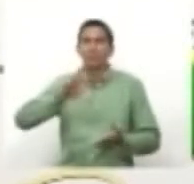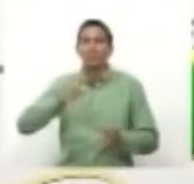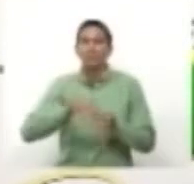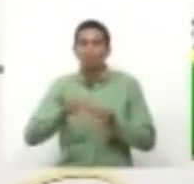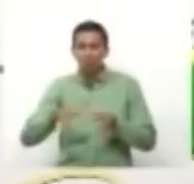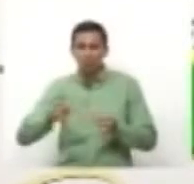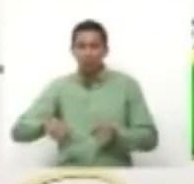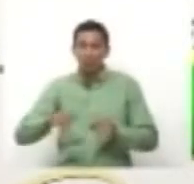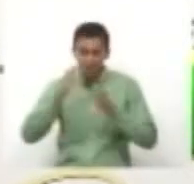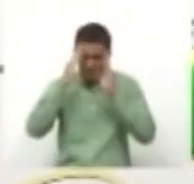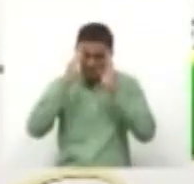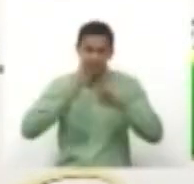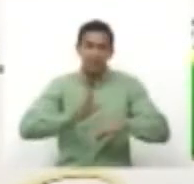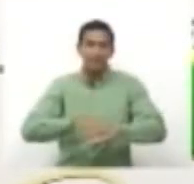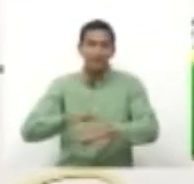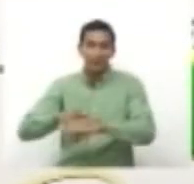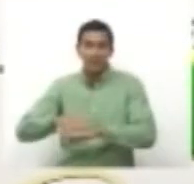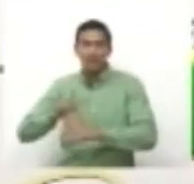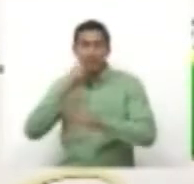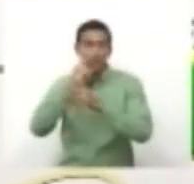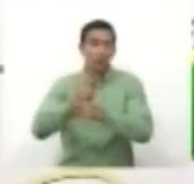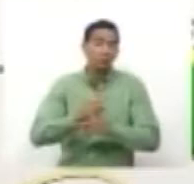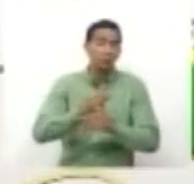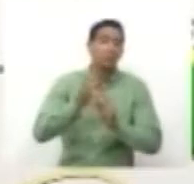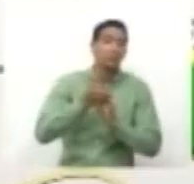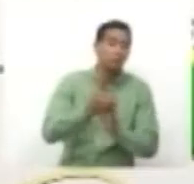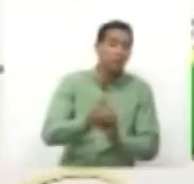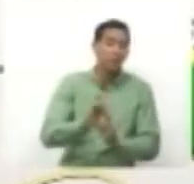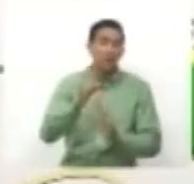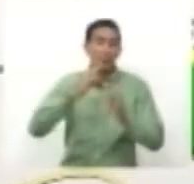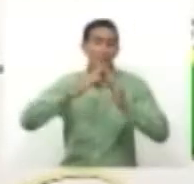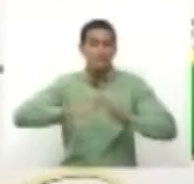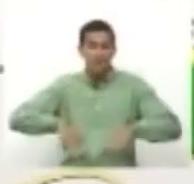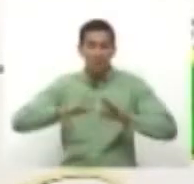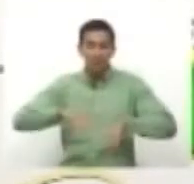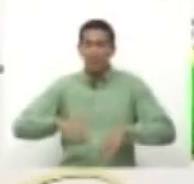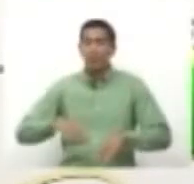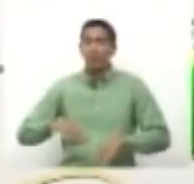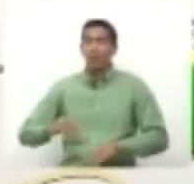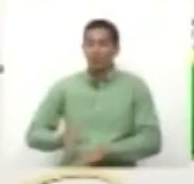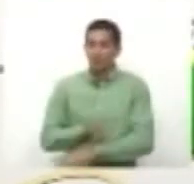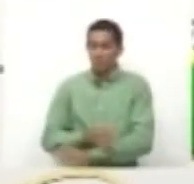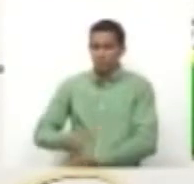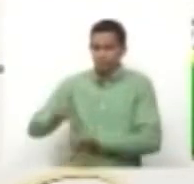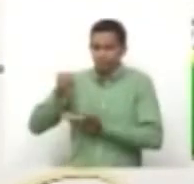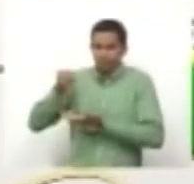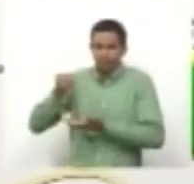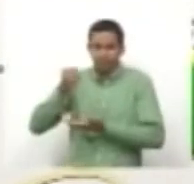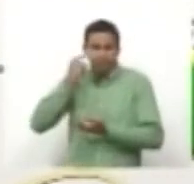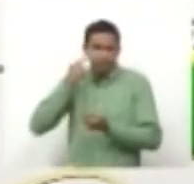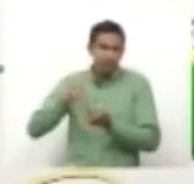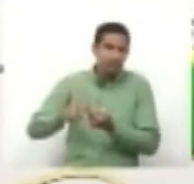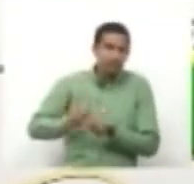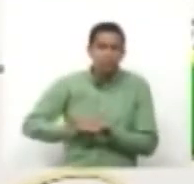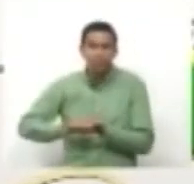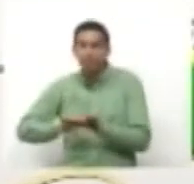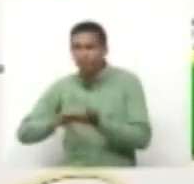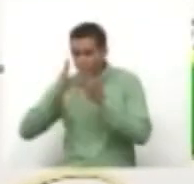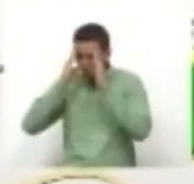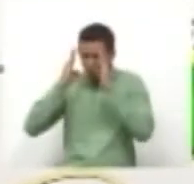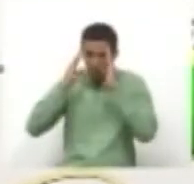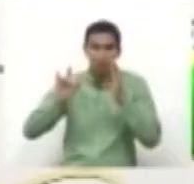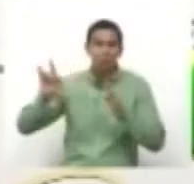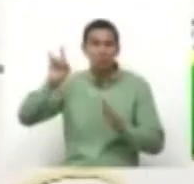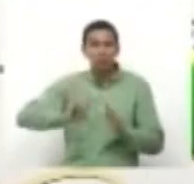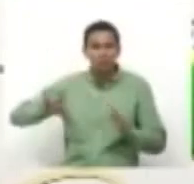oficinas de atención y prevención de desastres disponer los recursos y elementos necesarios para enfrentar las eventuales emergencias